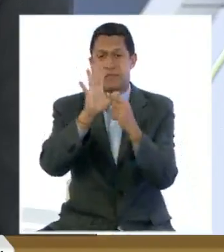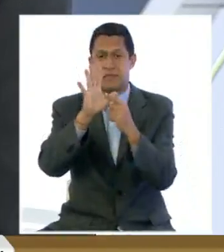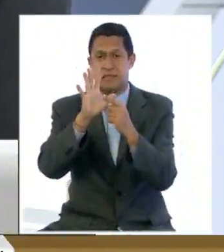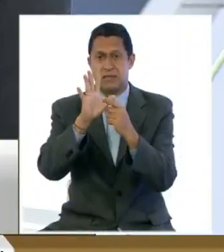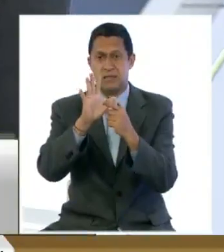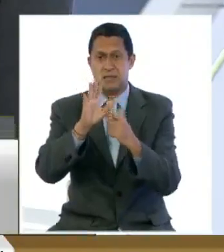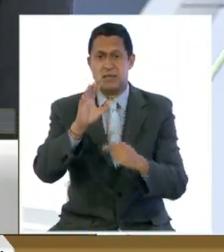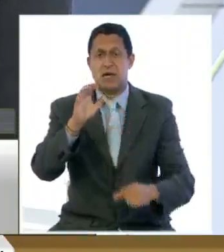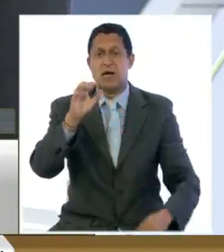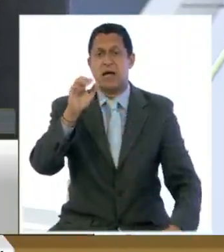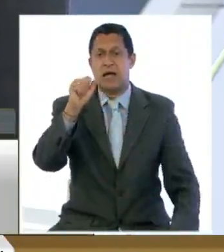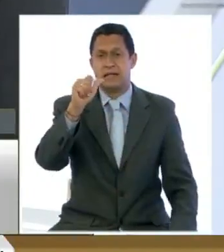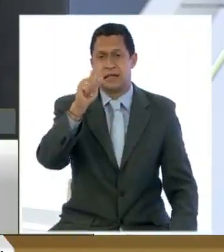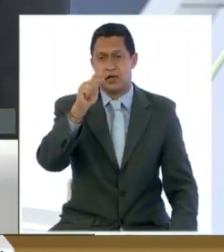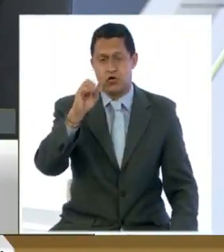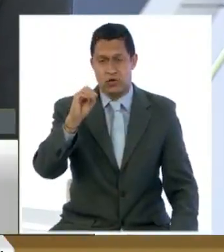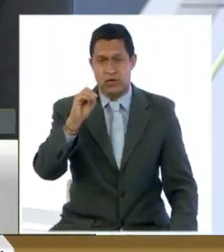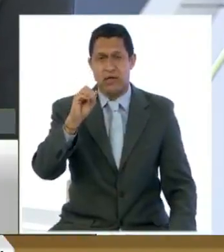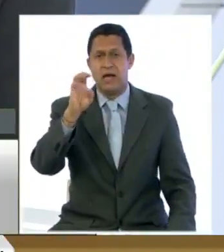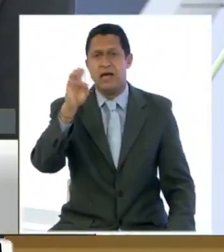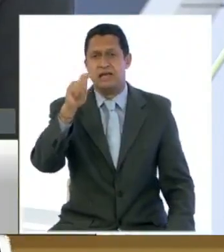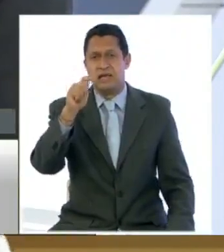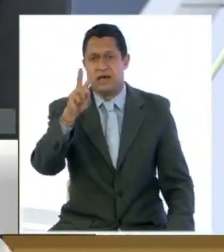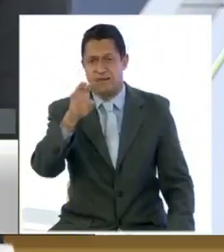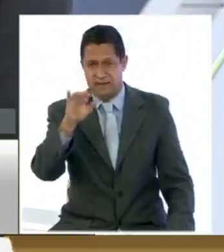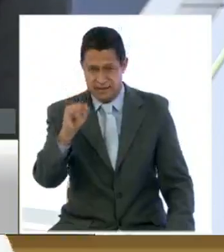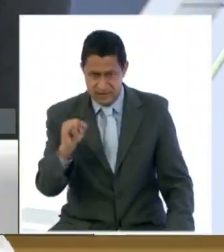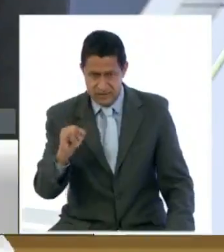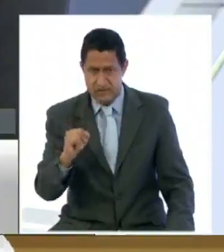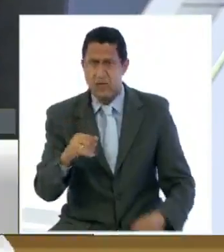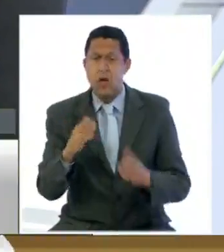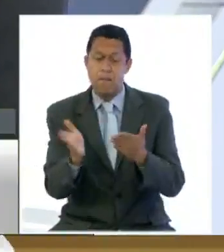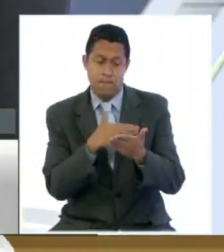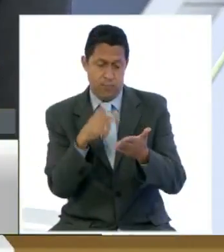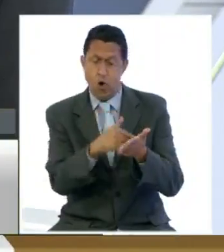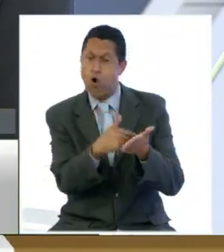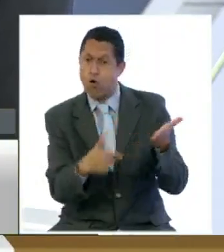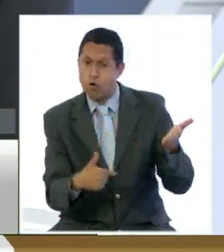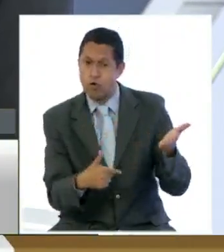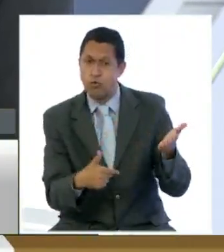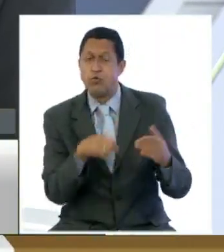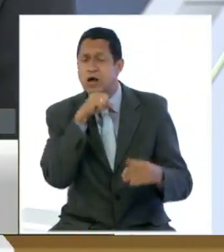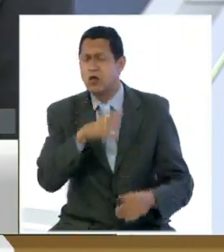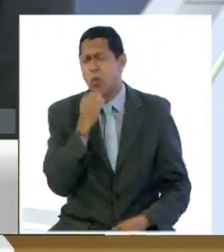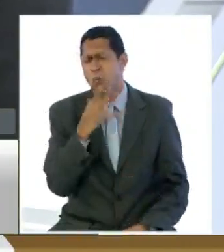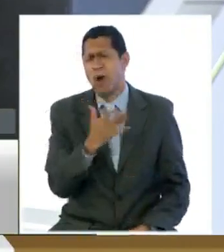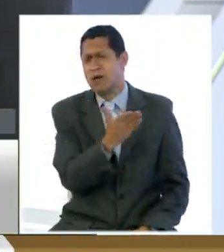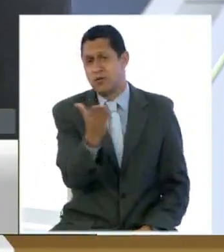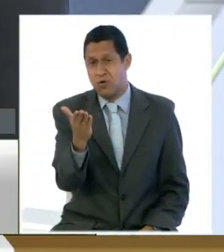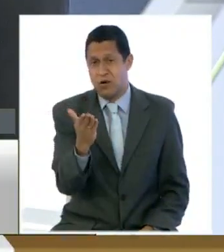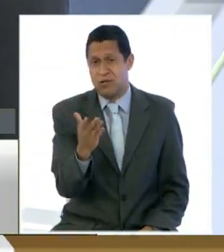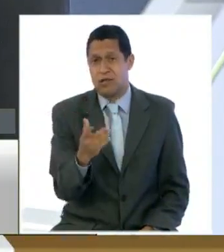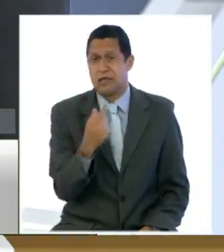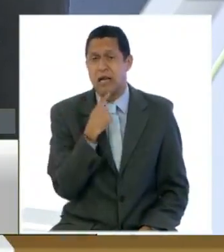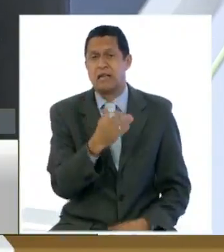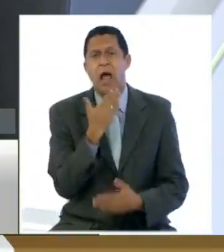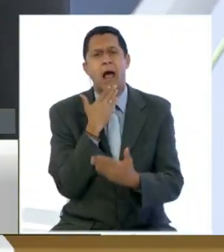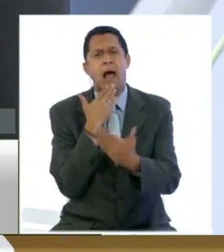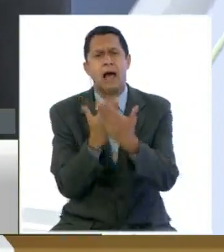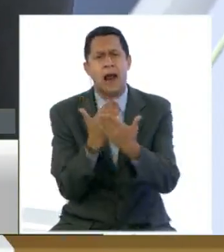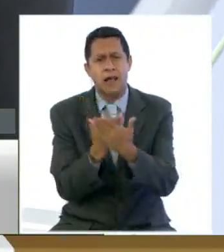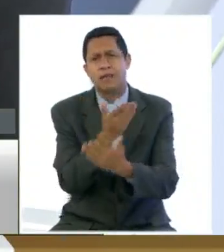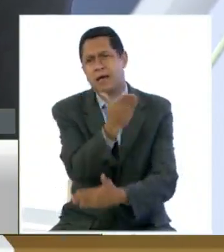Armando Escanone. Sumito Esteves nos hizo el prólogo, que tenemos una historia preciosa con eso, y desde aquí quisiéramos darle las gracias a